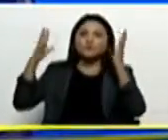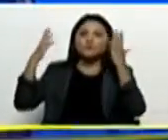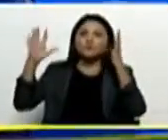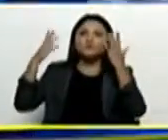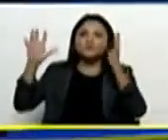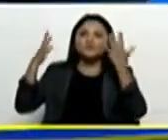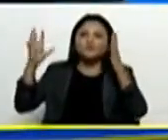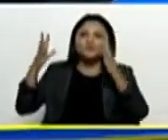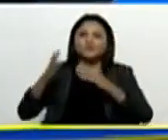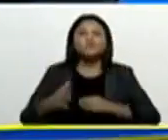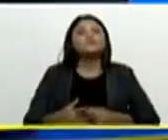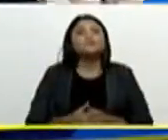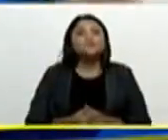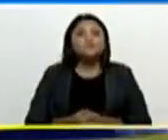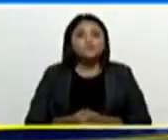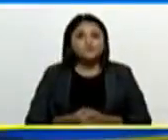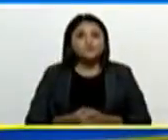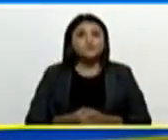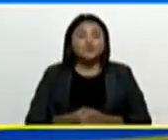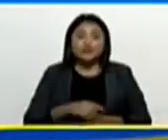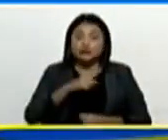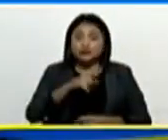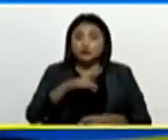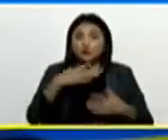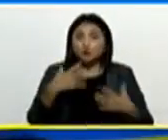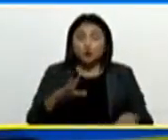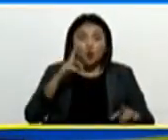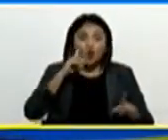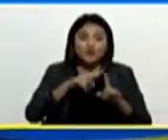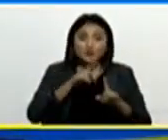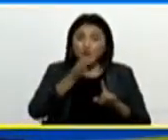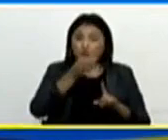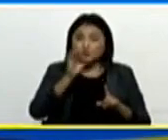Y ese fue el otro gran desafío de Chávez.